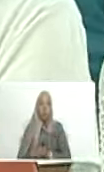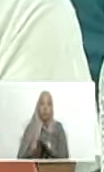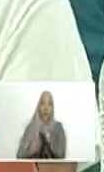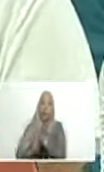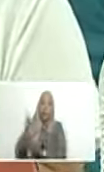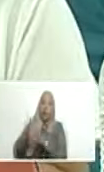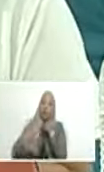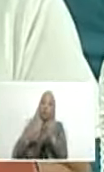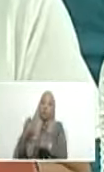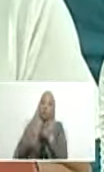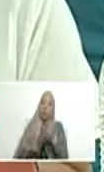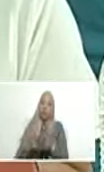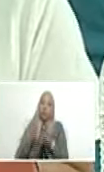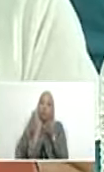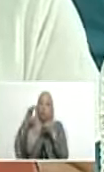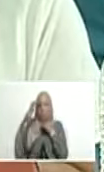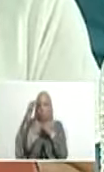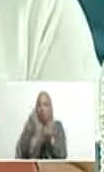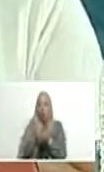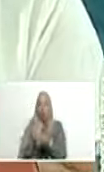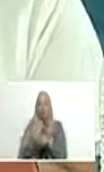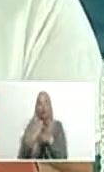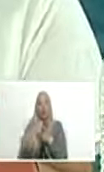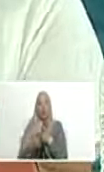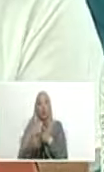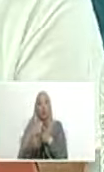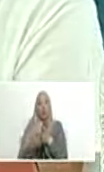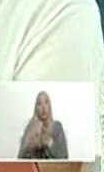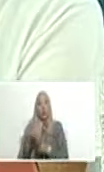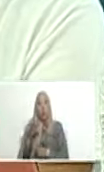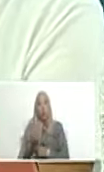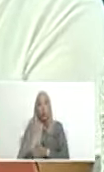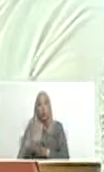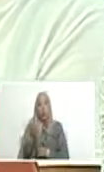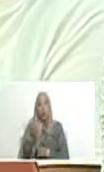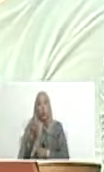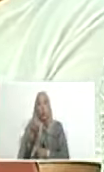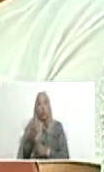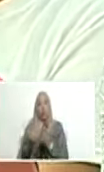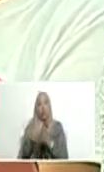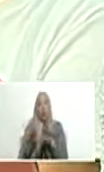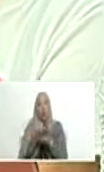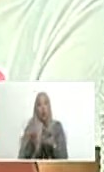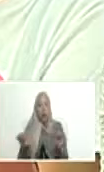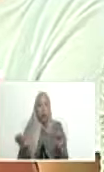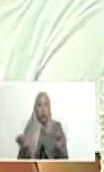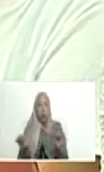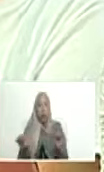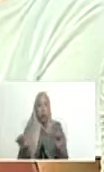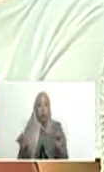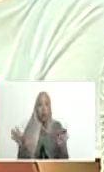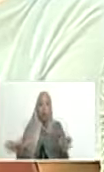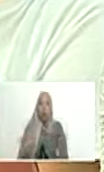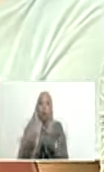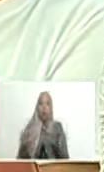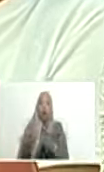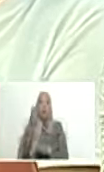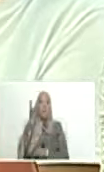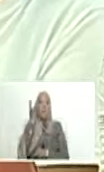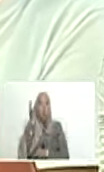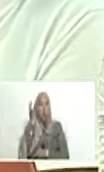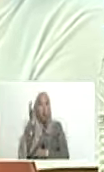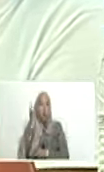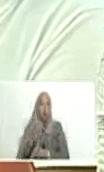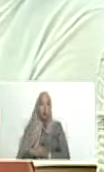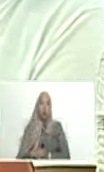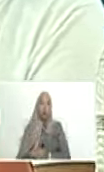de este vértice ha tenido un alto impacto, así también como el vértice de educación, que es para empoderar a las mujeres, la